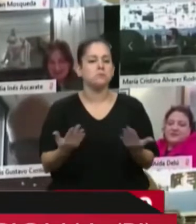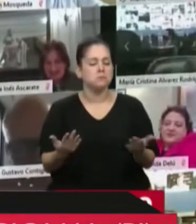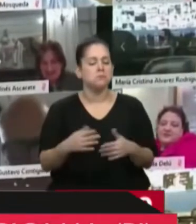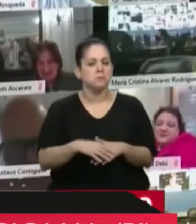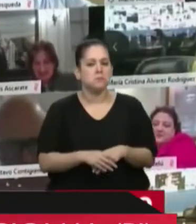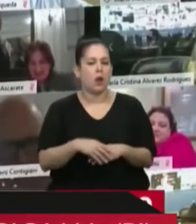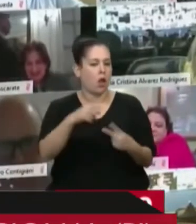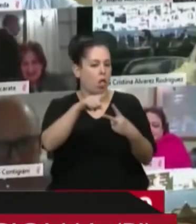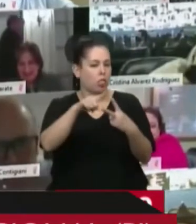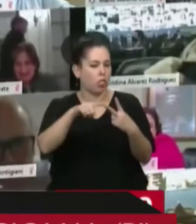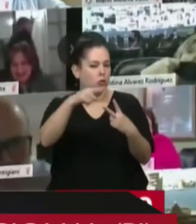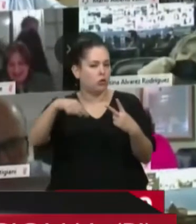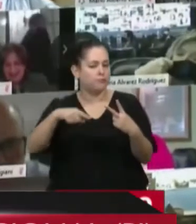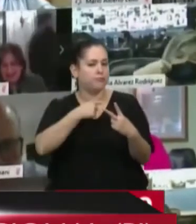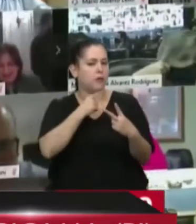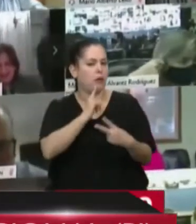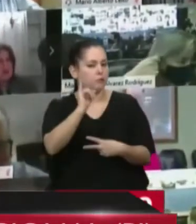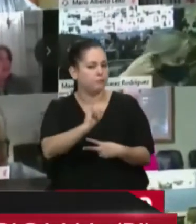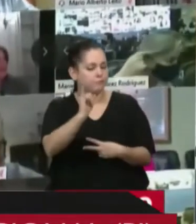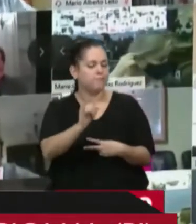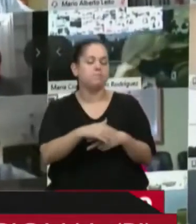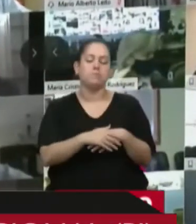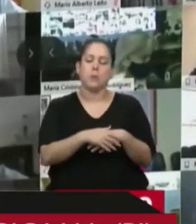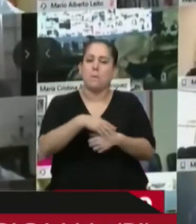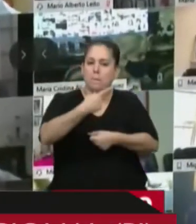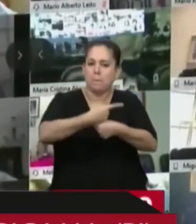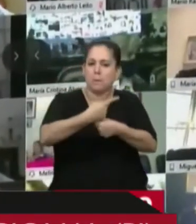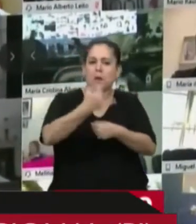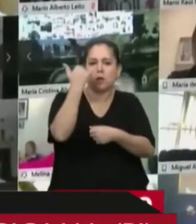una excepcionalidad para la